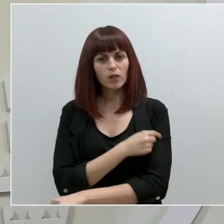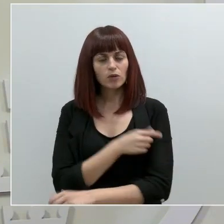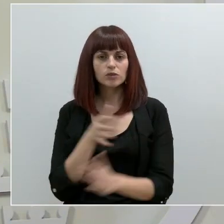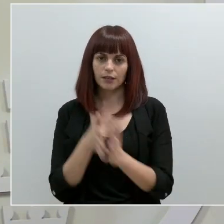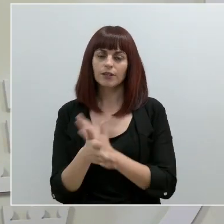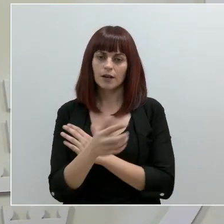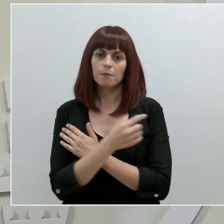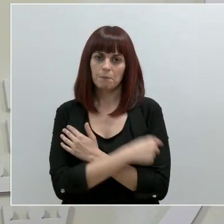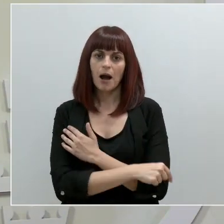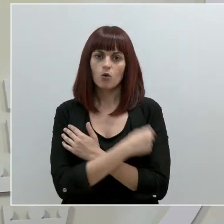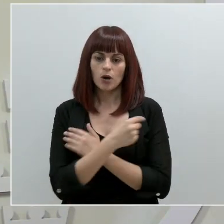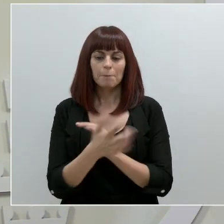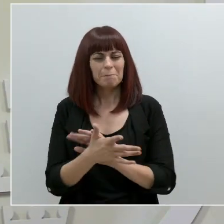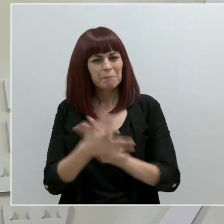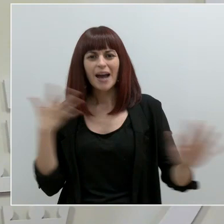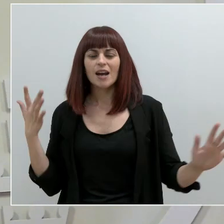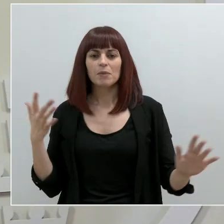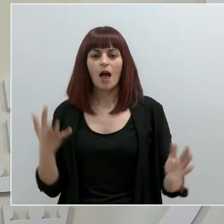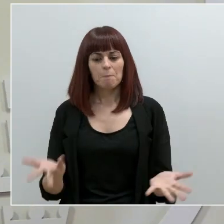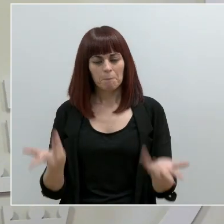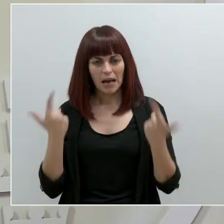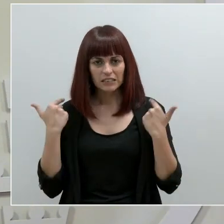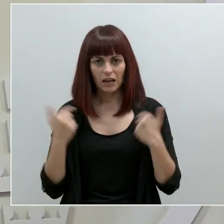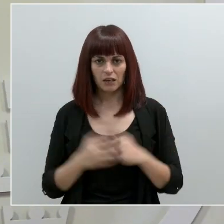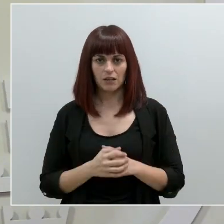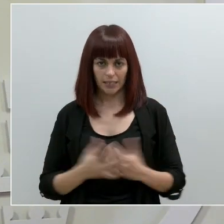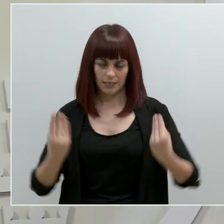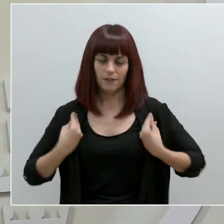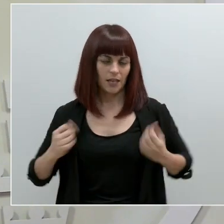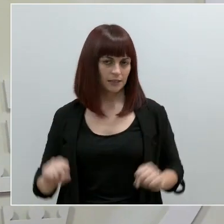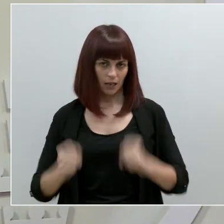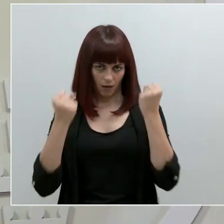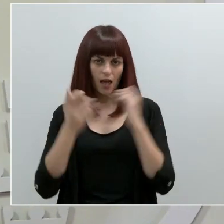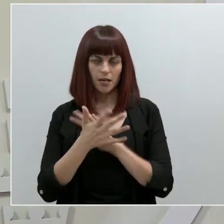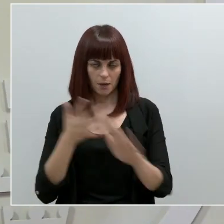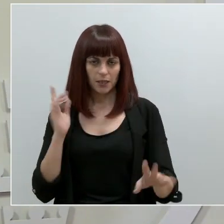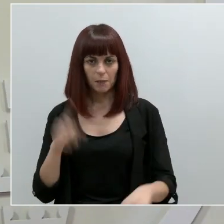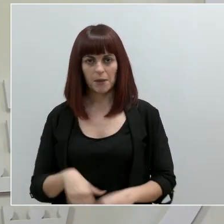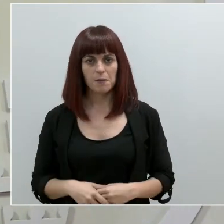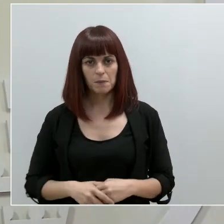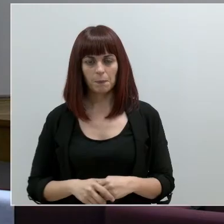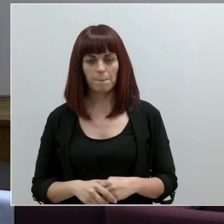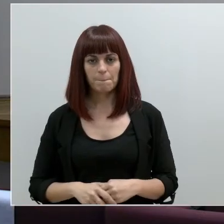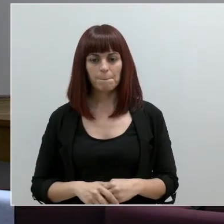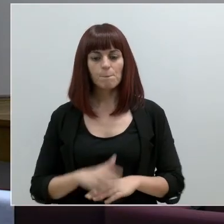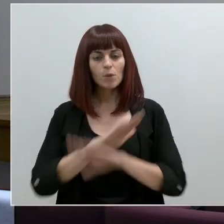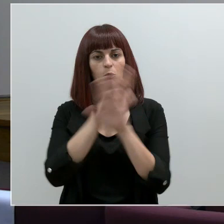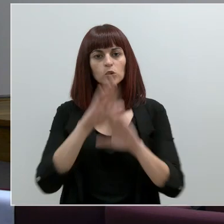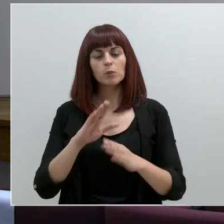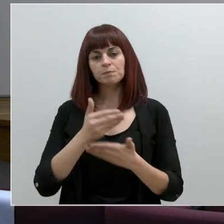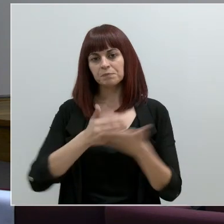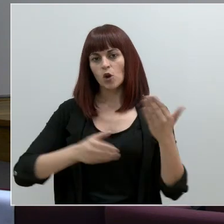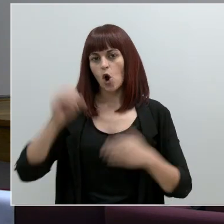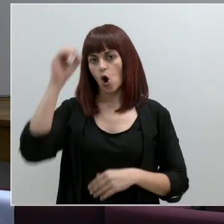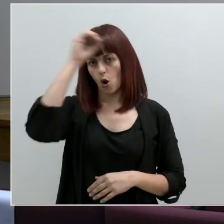vacunas administradas de forma más rápida, de forma más ágil y vidas salvadas de una forma más rápida. Por último, la opinión